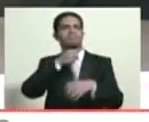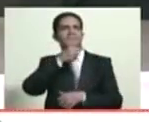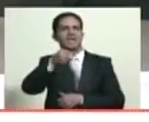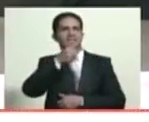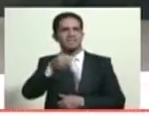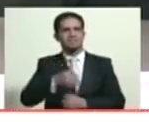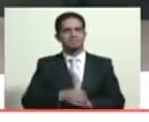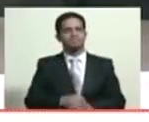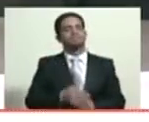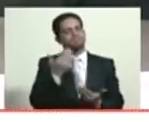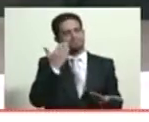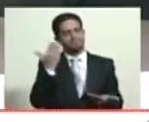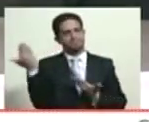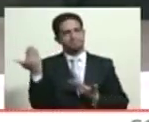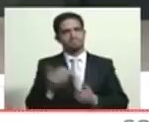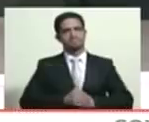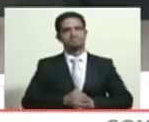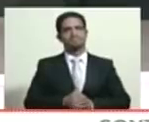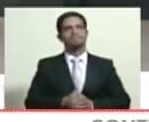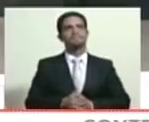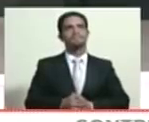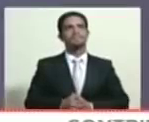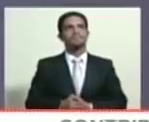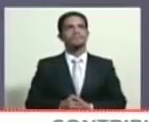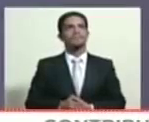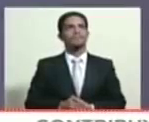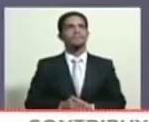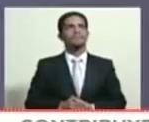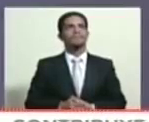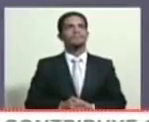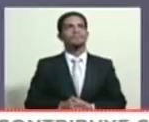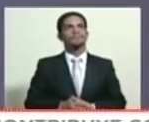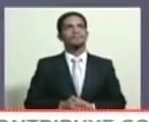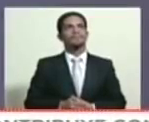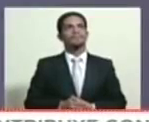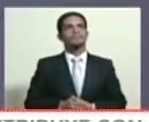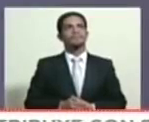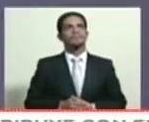Sol Quintero con los detalles. Adelante, Yari, te escuchamos.